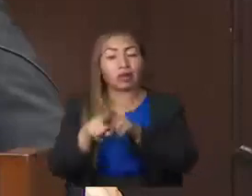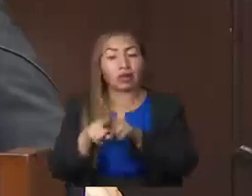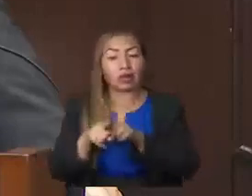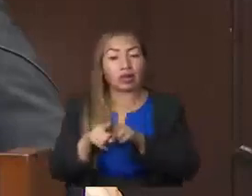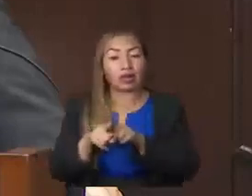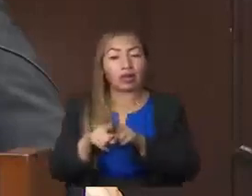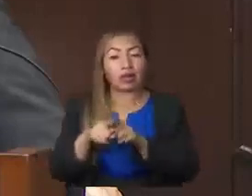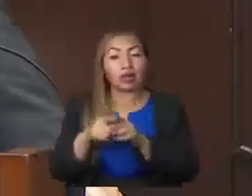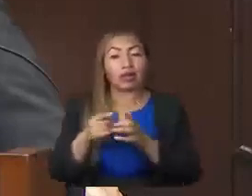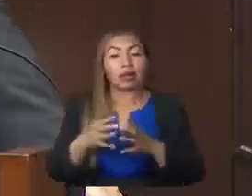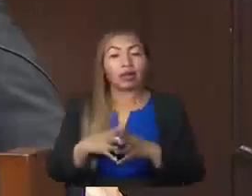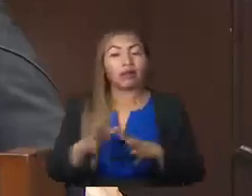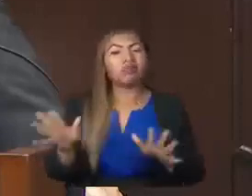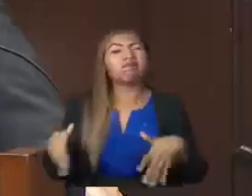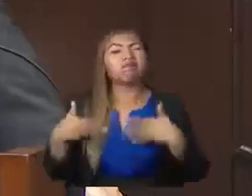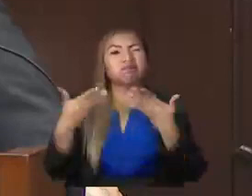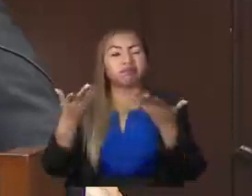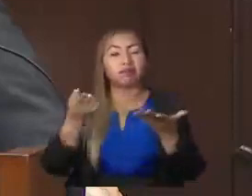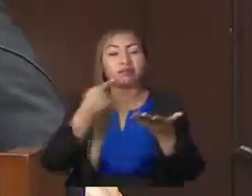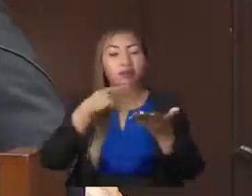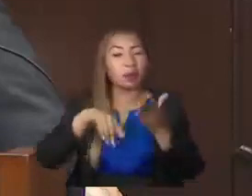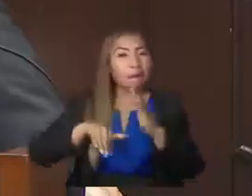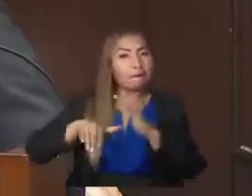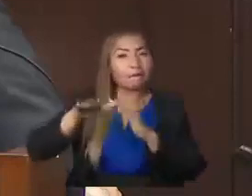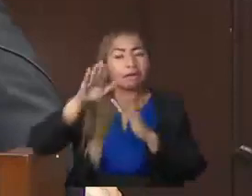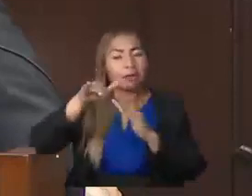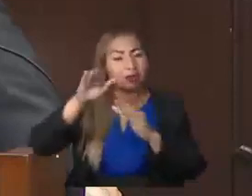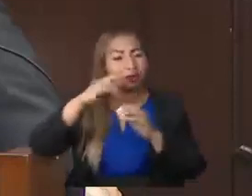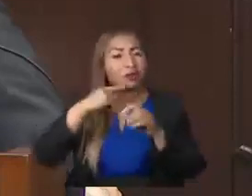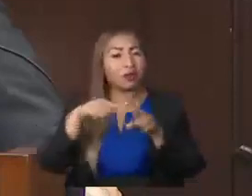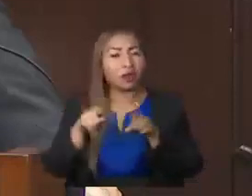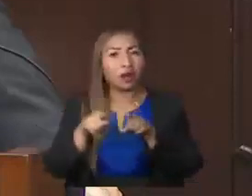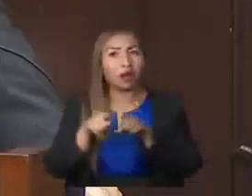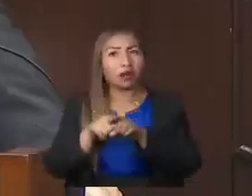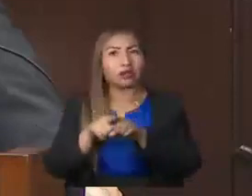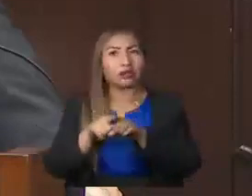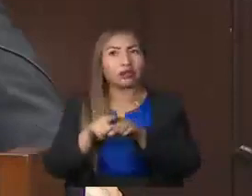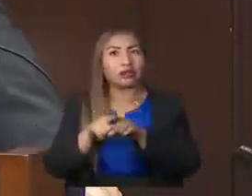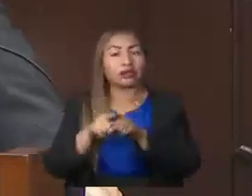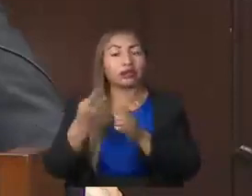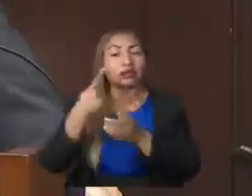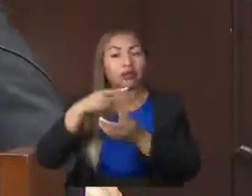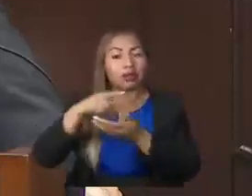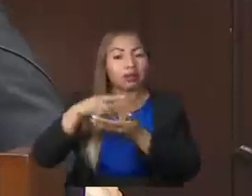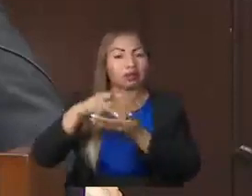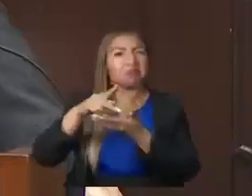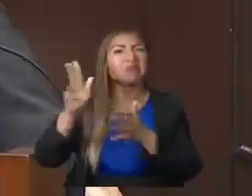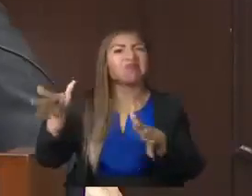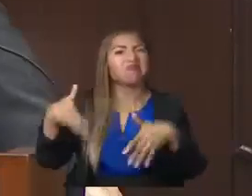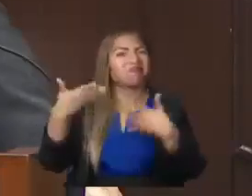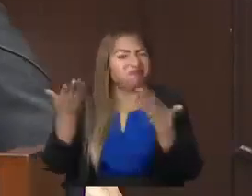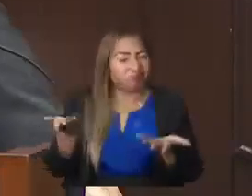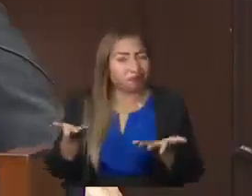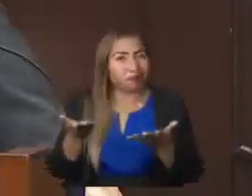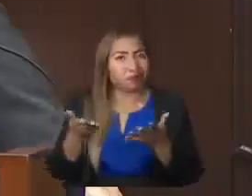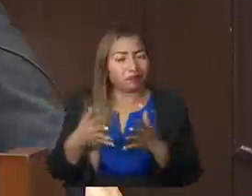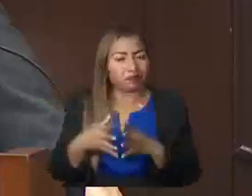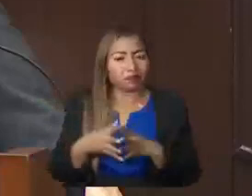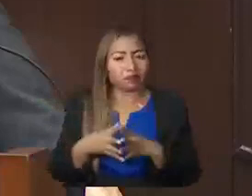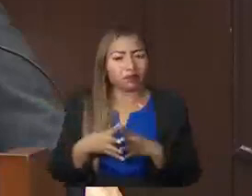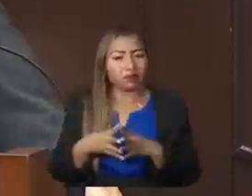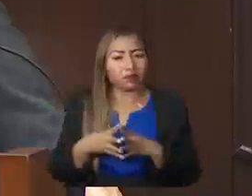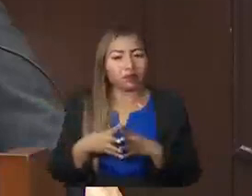servido el incremento del endeudamiento público sostenido? ¿Para qué? Si